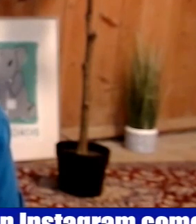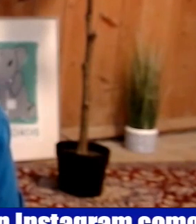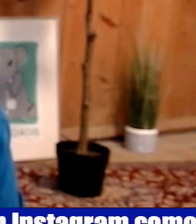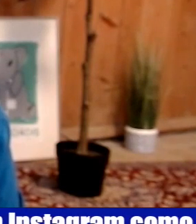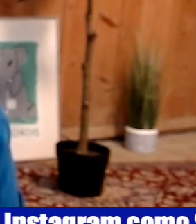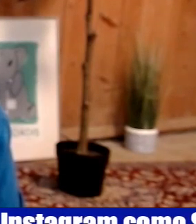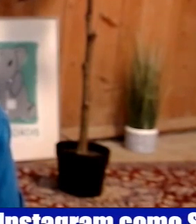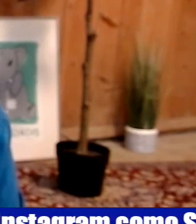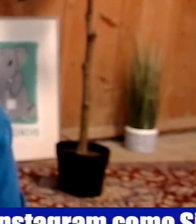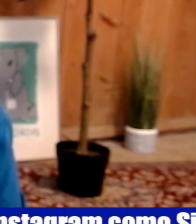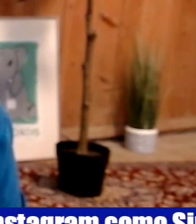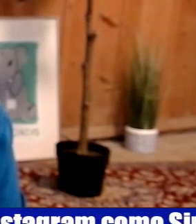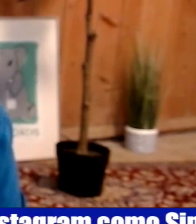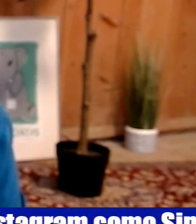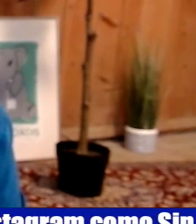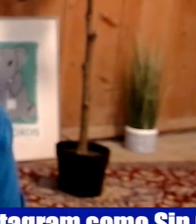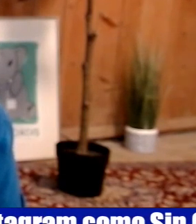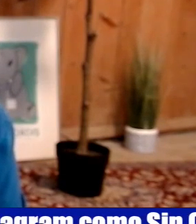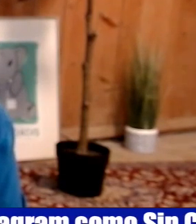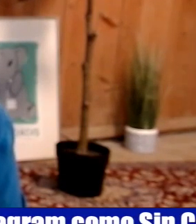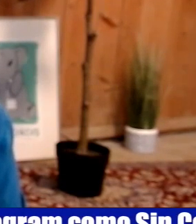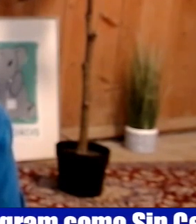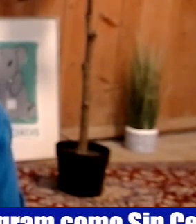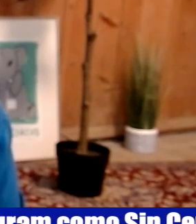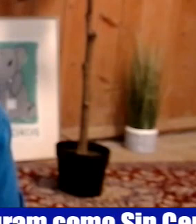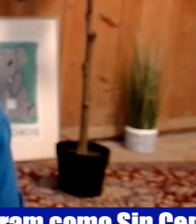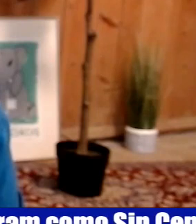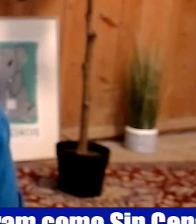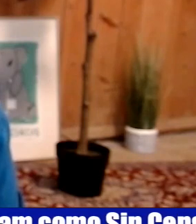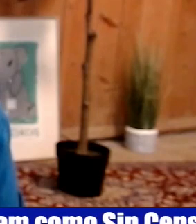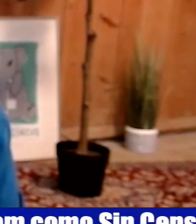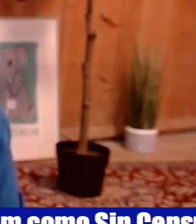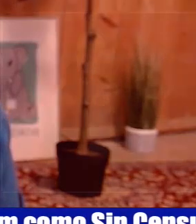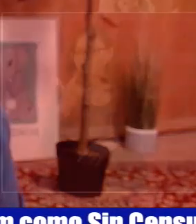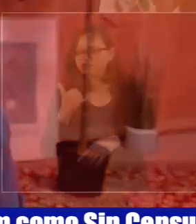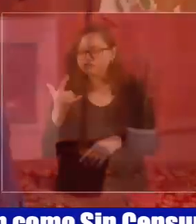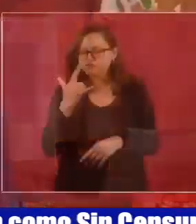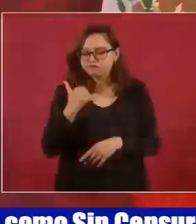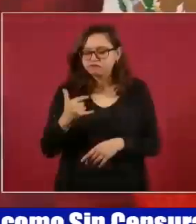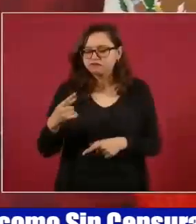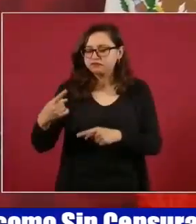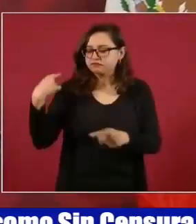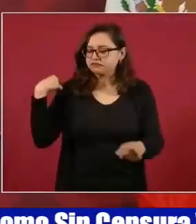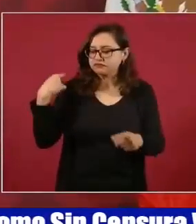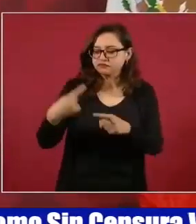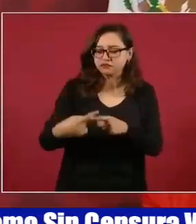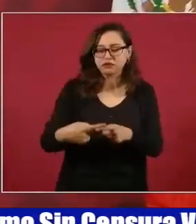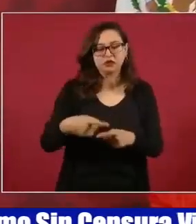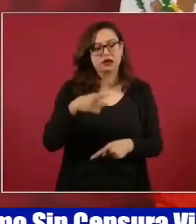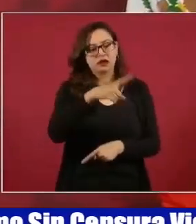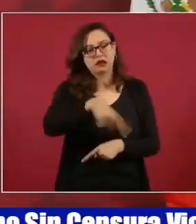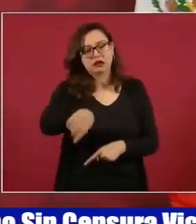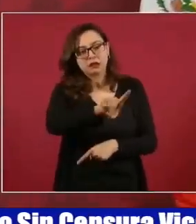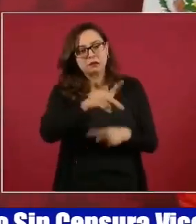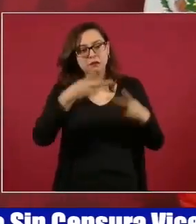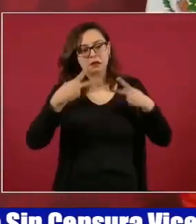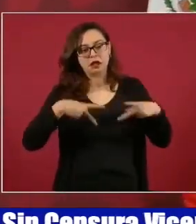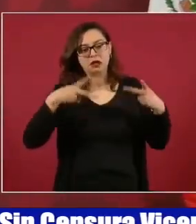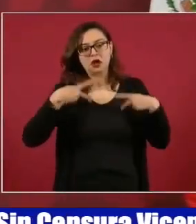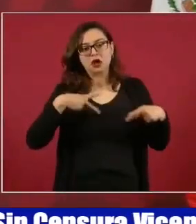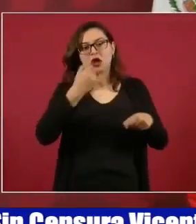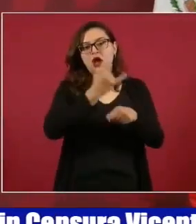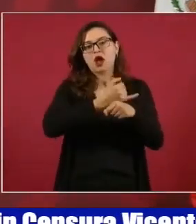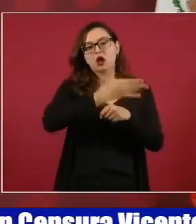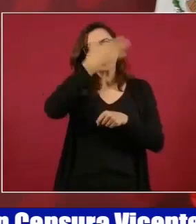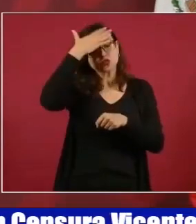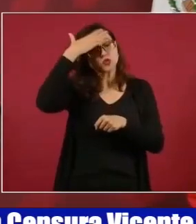tu opinión, doctor Aramburu, el presidente López Obrador hizo una serie de planteamientos interesantes al respecto sobre la